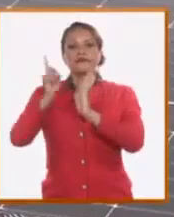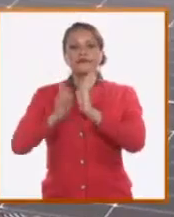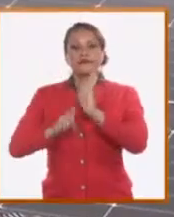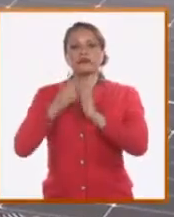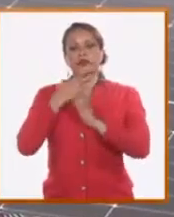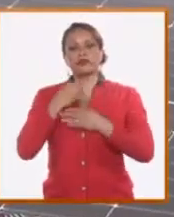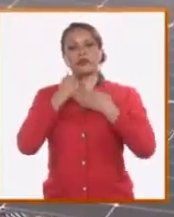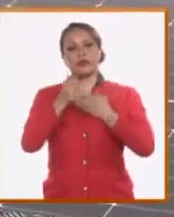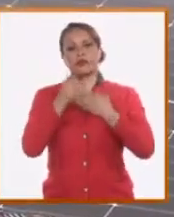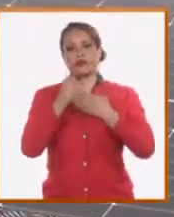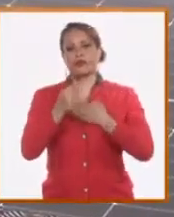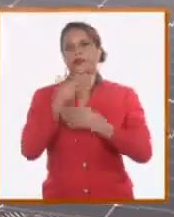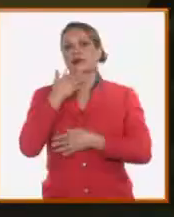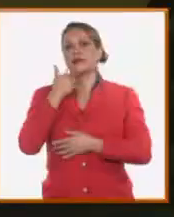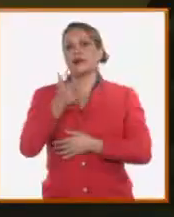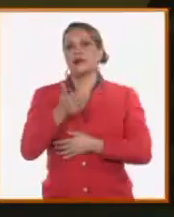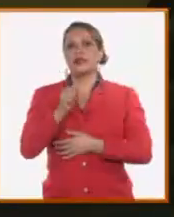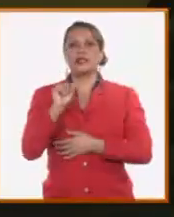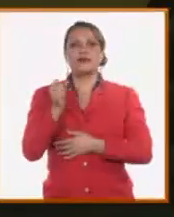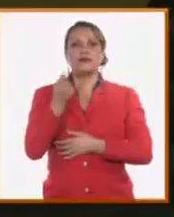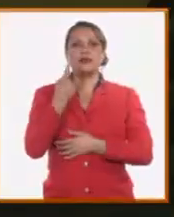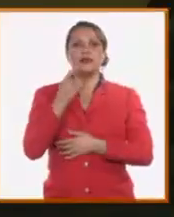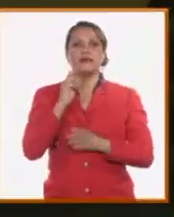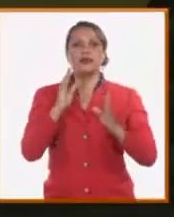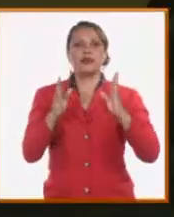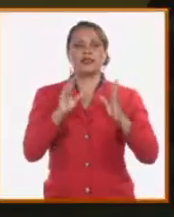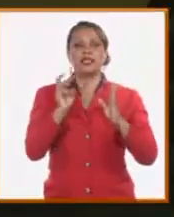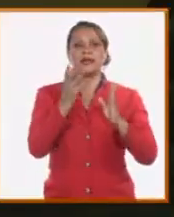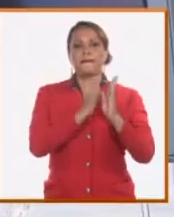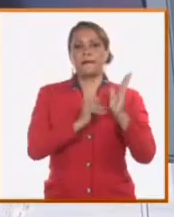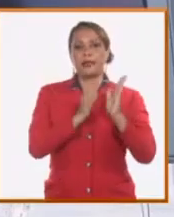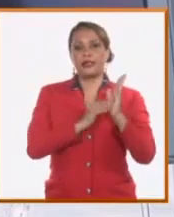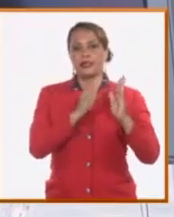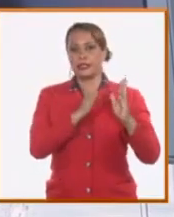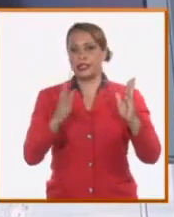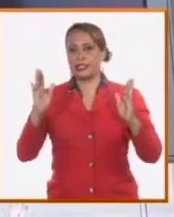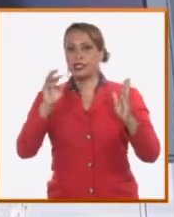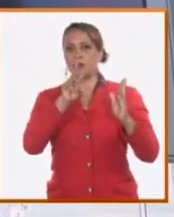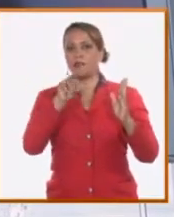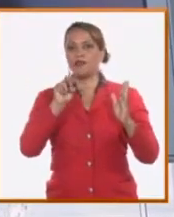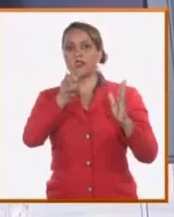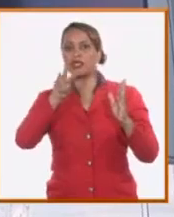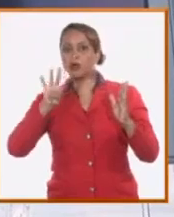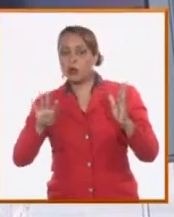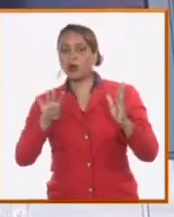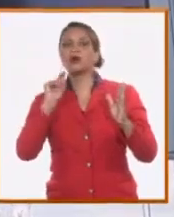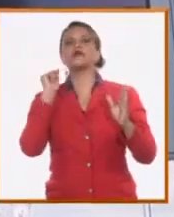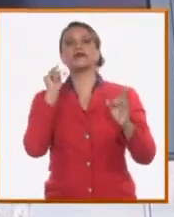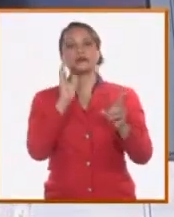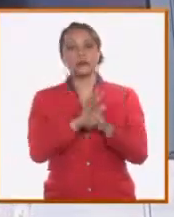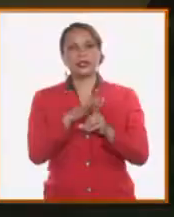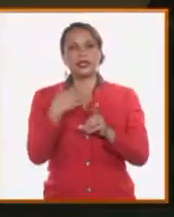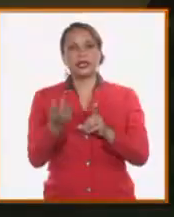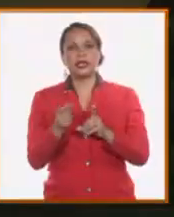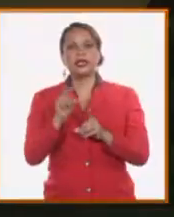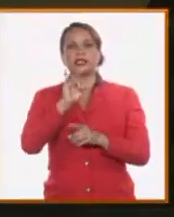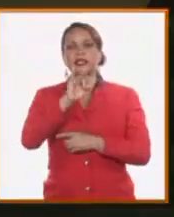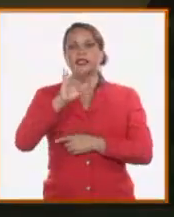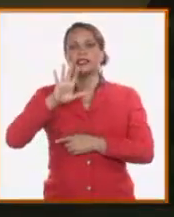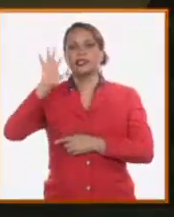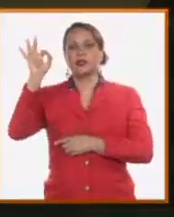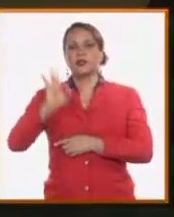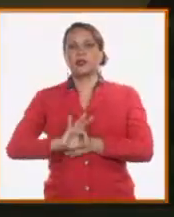y ya terminando el primer trimestre del año 2024 debemos estar prácticamente generando el